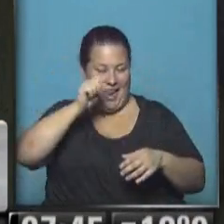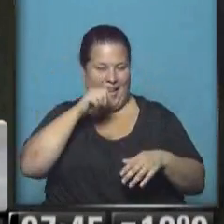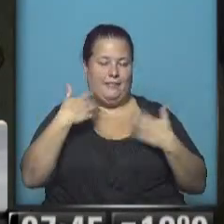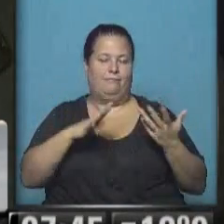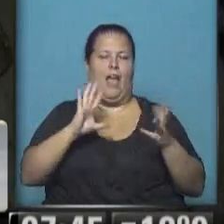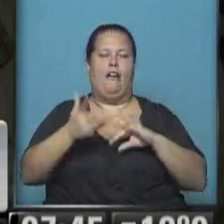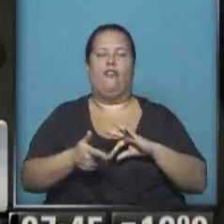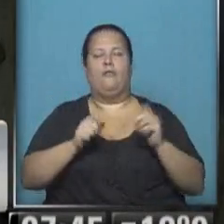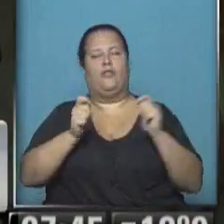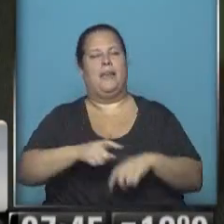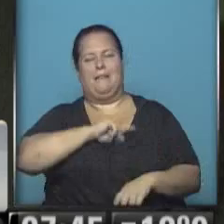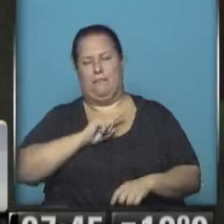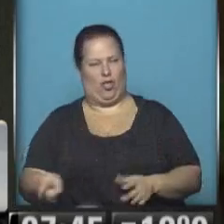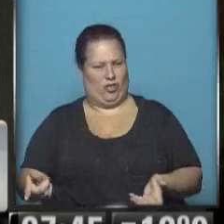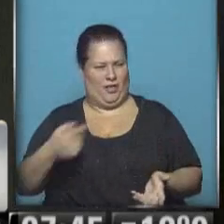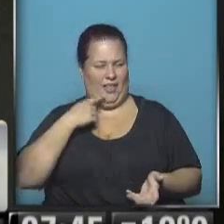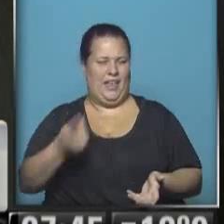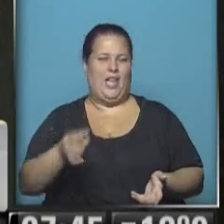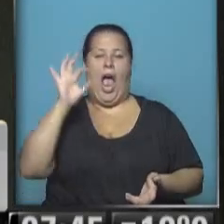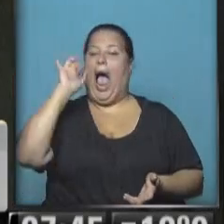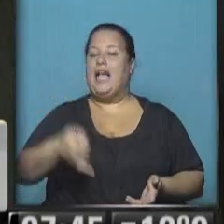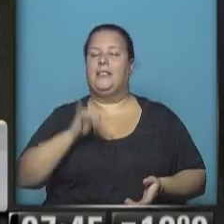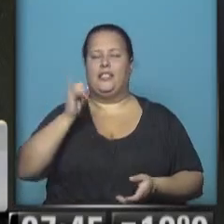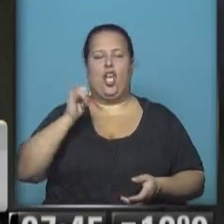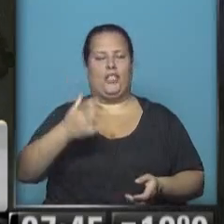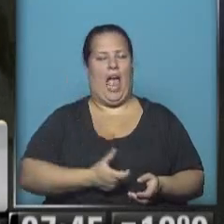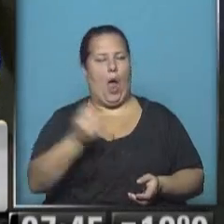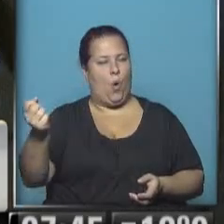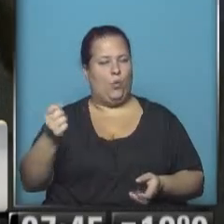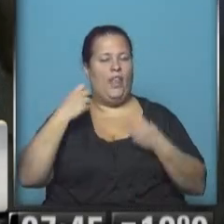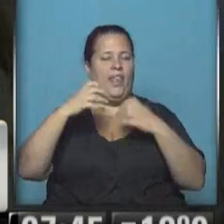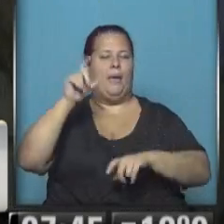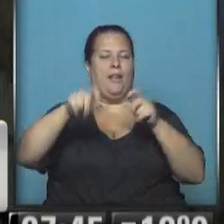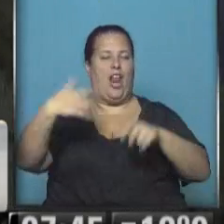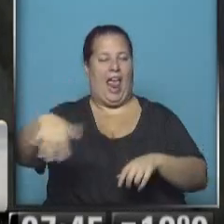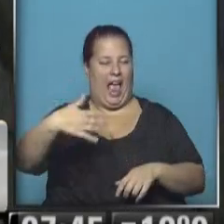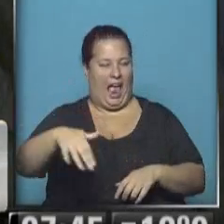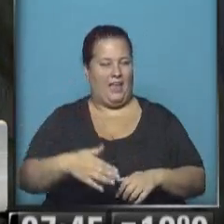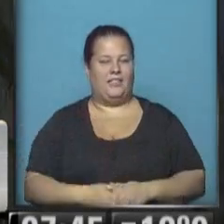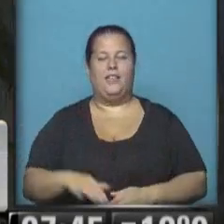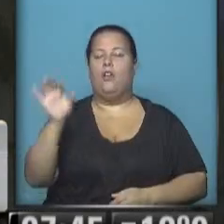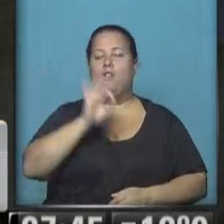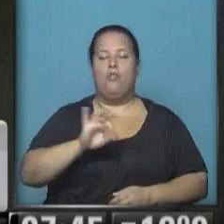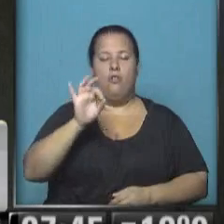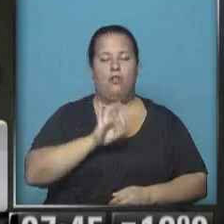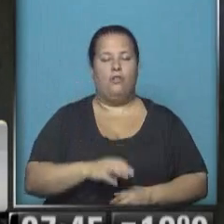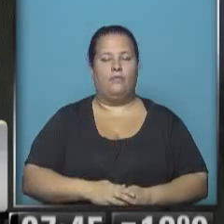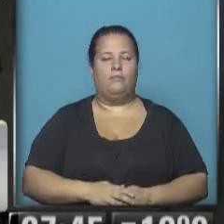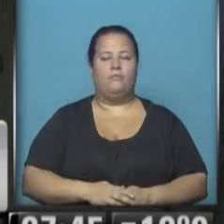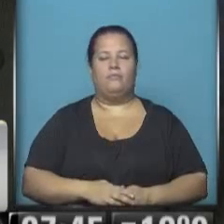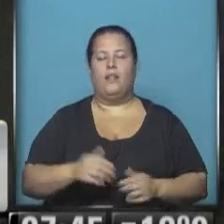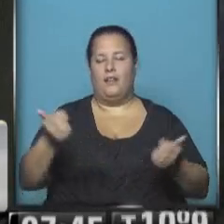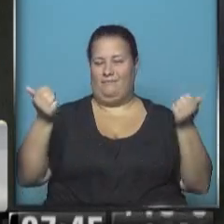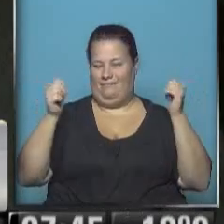alternativa imposible dice o acepta en el ajuste y dejan a la gente en la calle cae en un